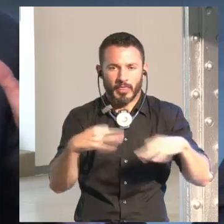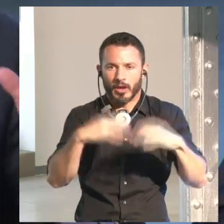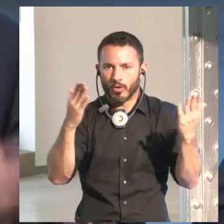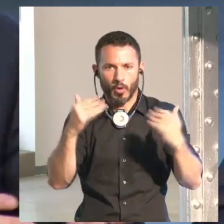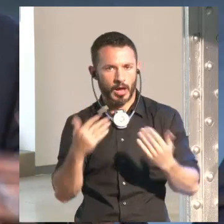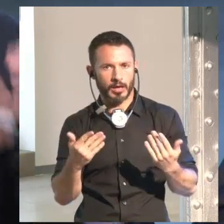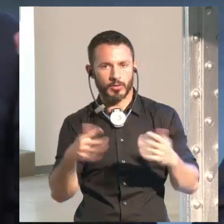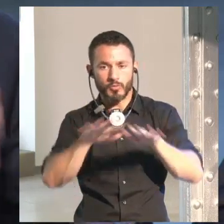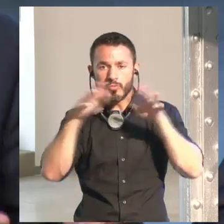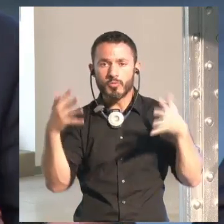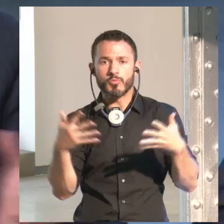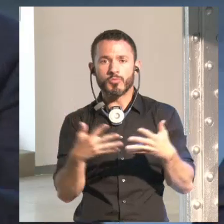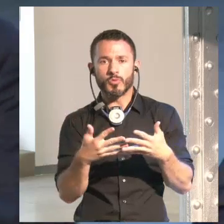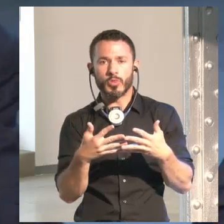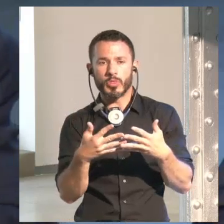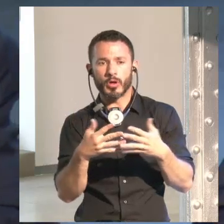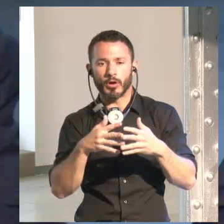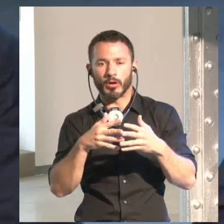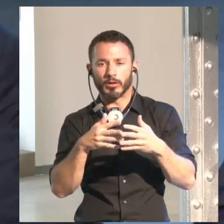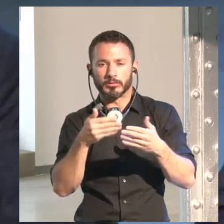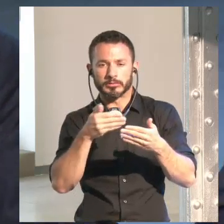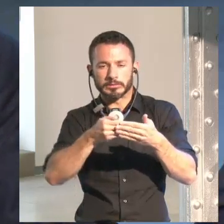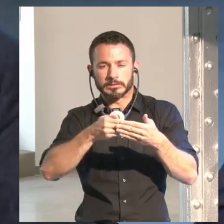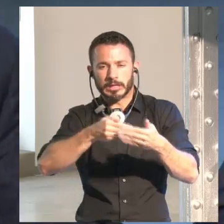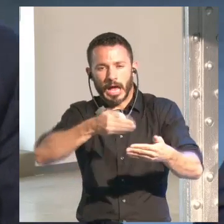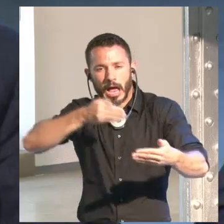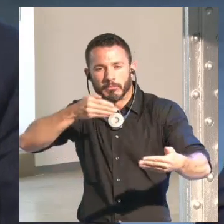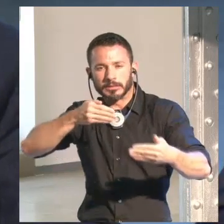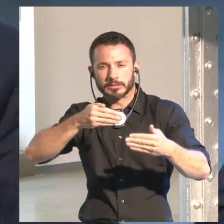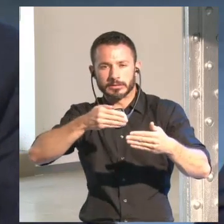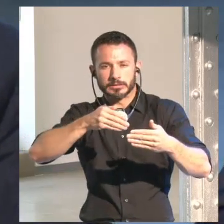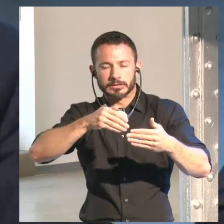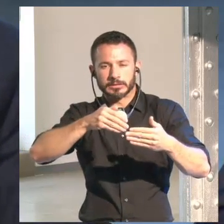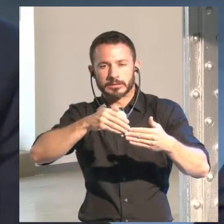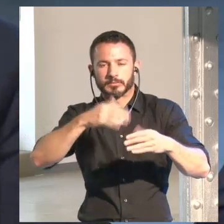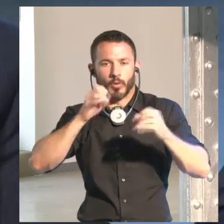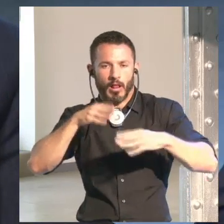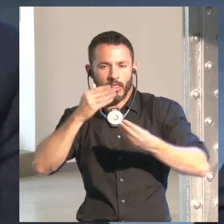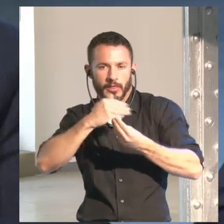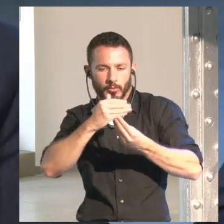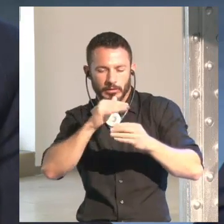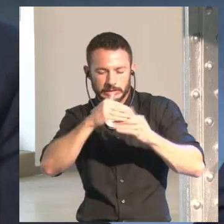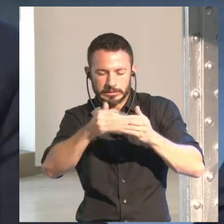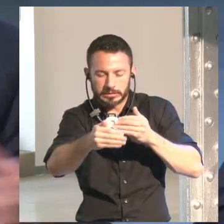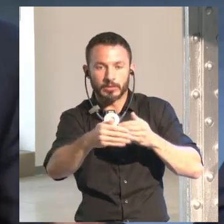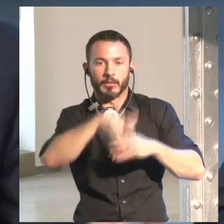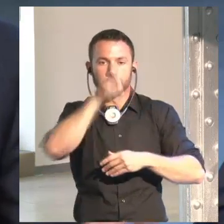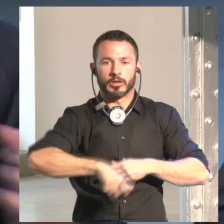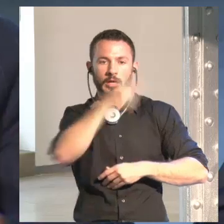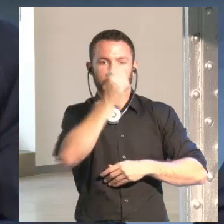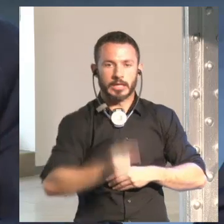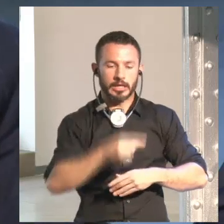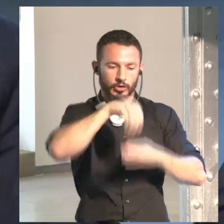sencillo, no hay un mundo con capas como las de una cebolla, en la que hay una persona que diseña el contenido y otro que transmite eso.